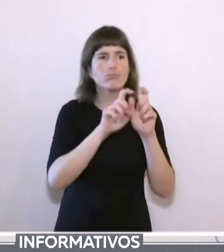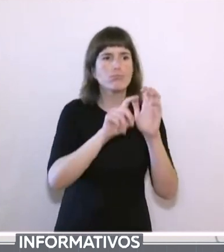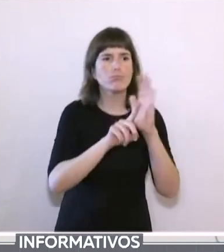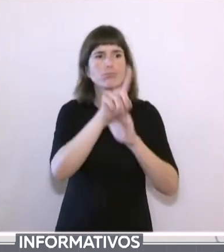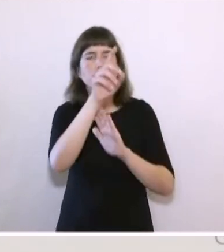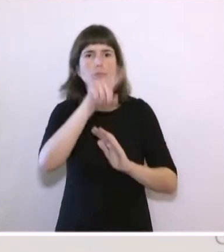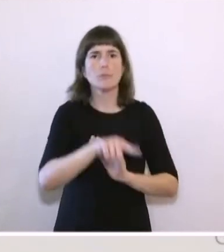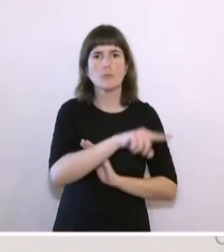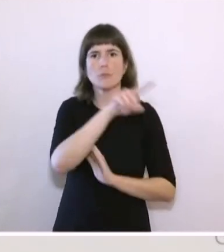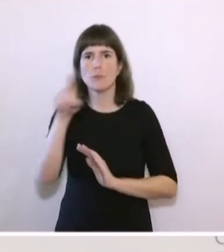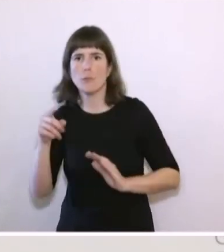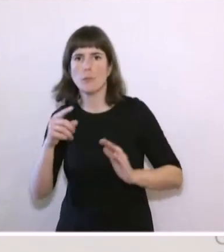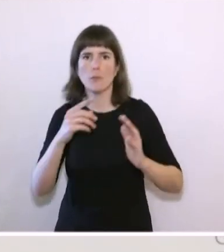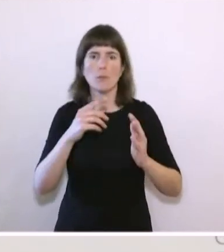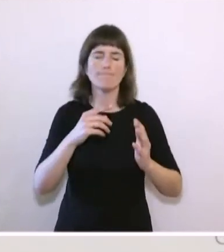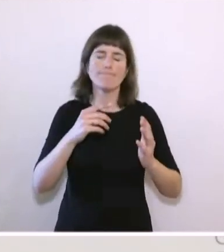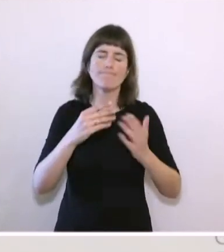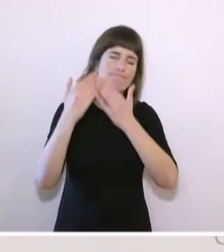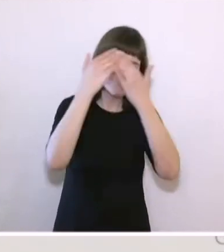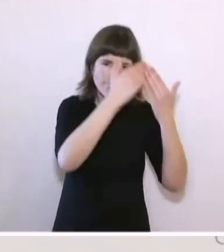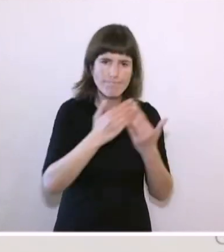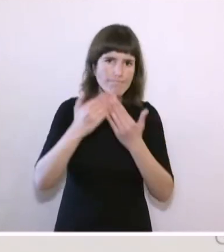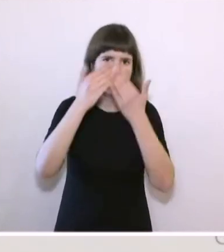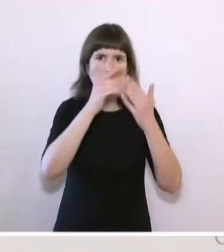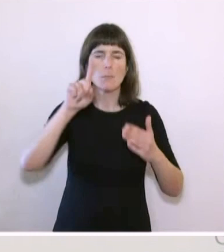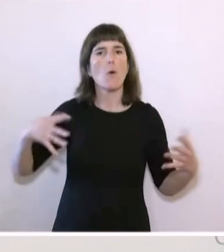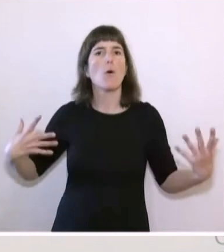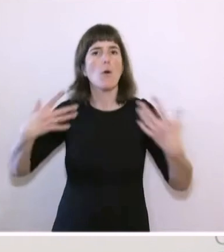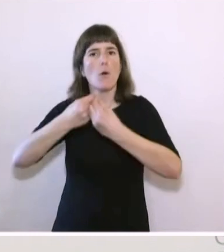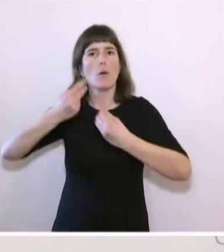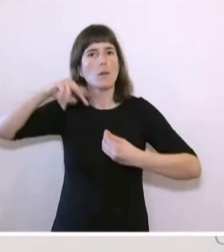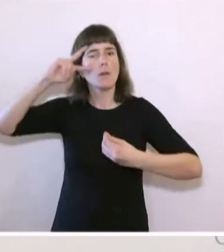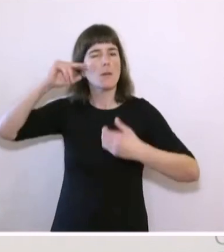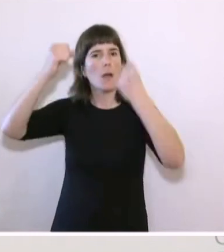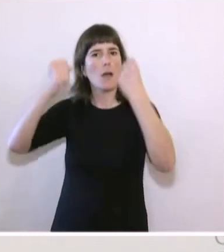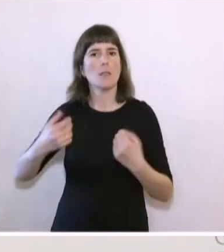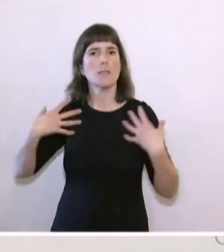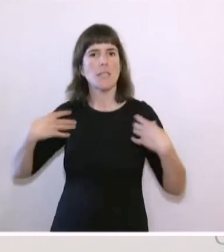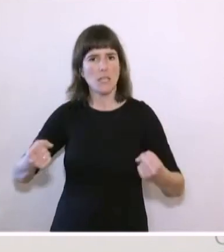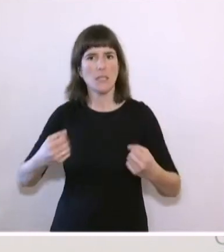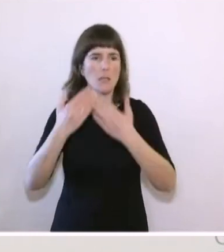por tanto es una fecha límite que no quiere decir que haya que agotarla